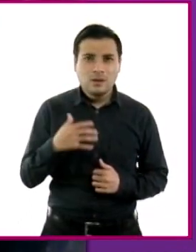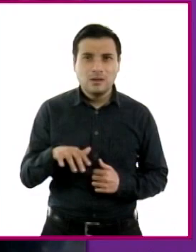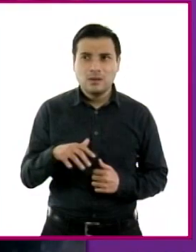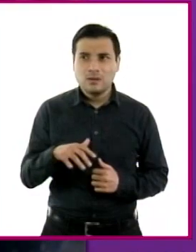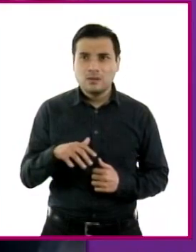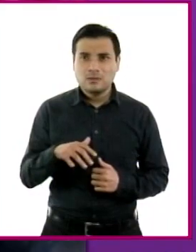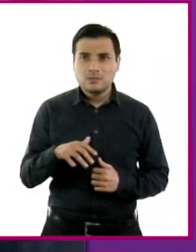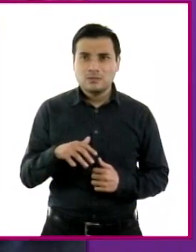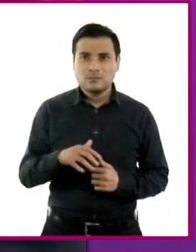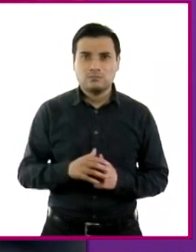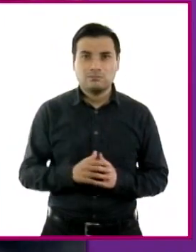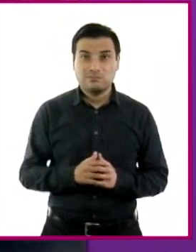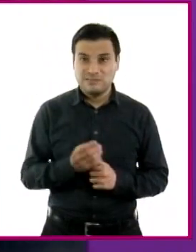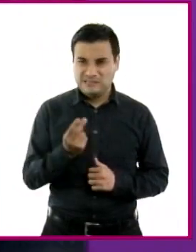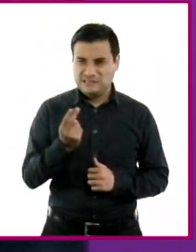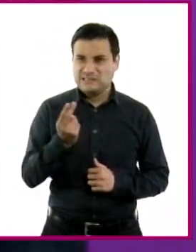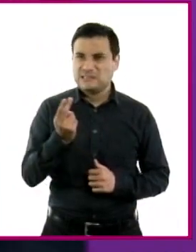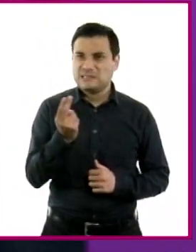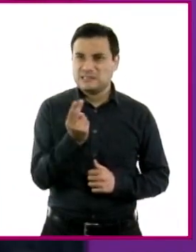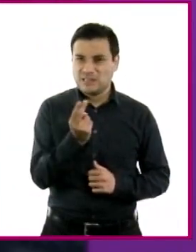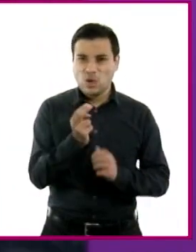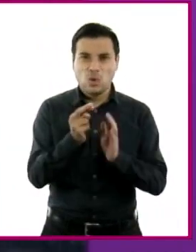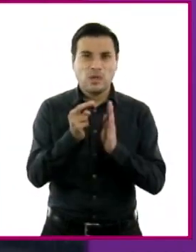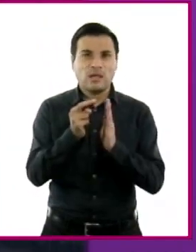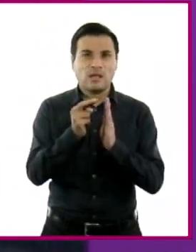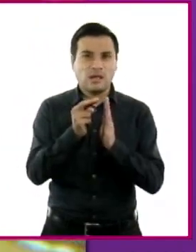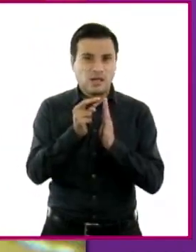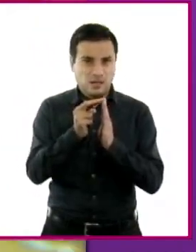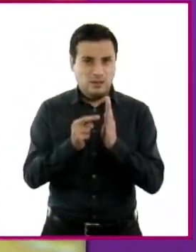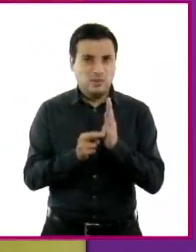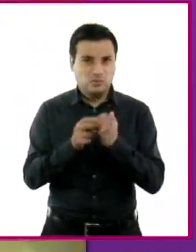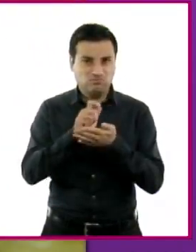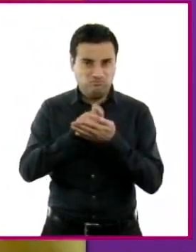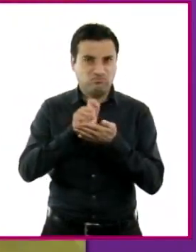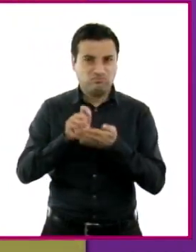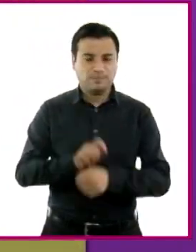Necesitamos escribir un reglamento para la escuela de detectives.